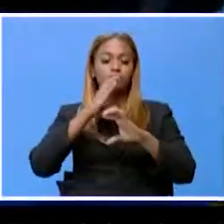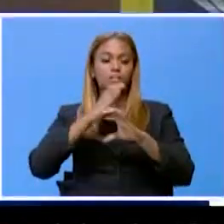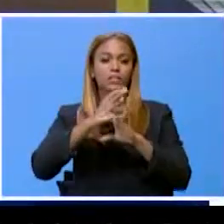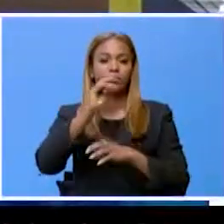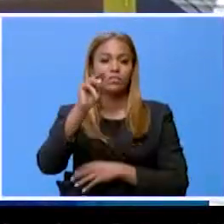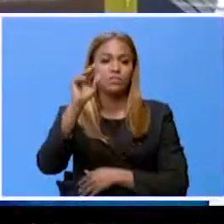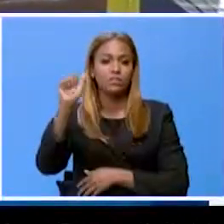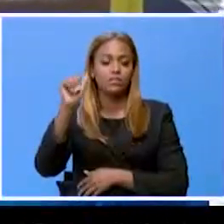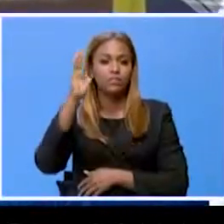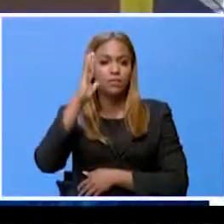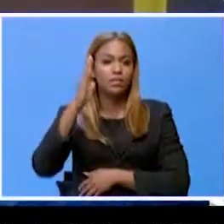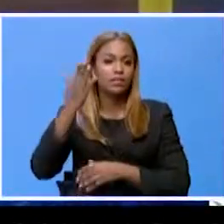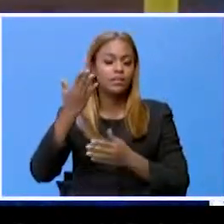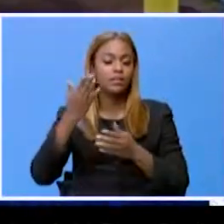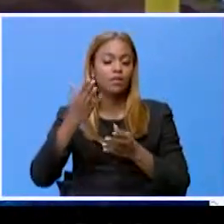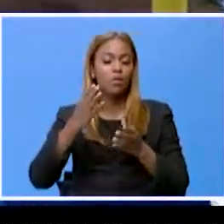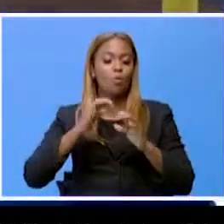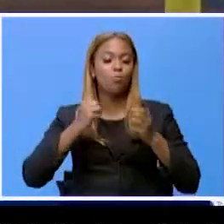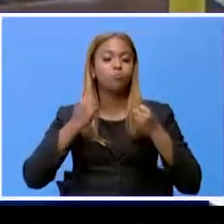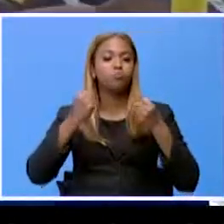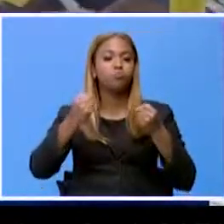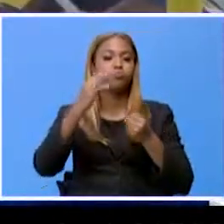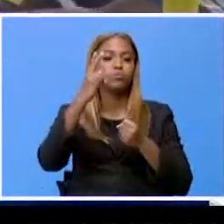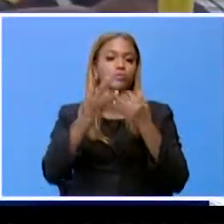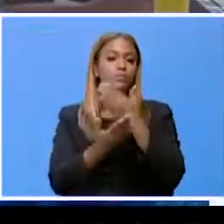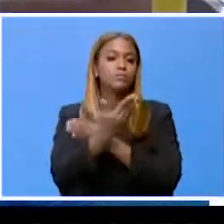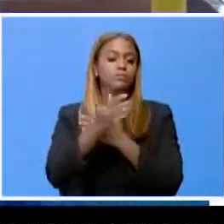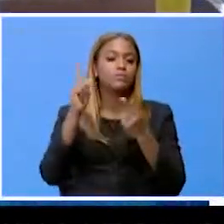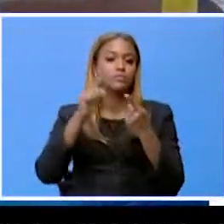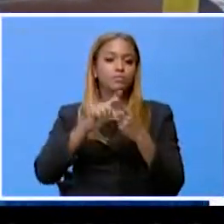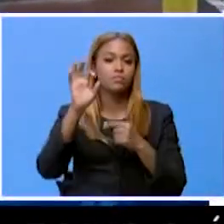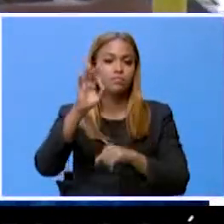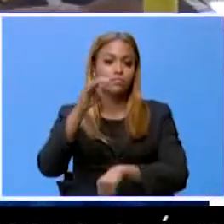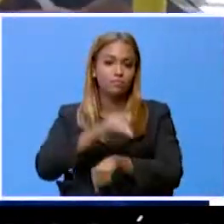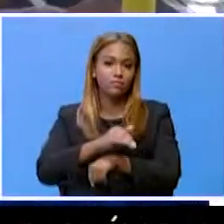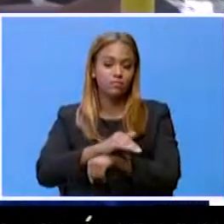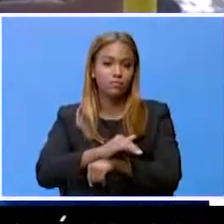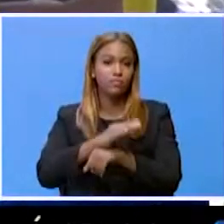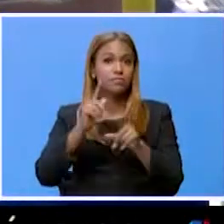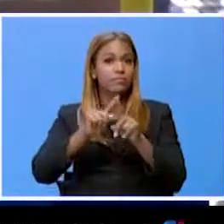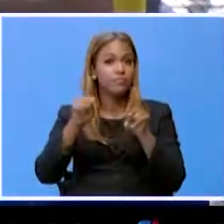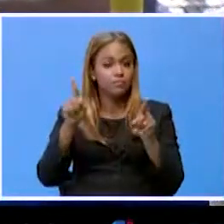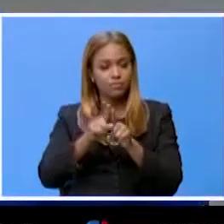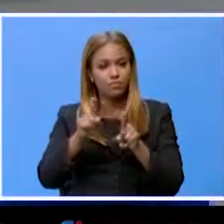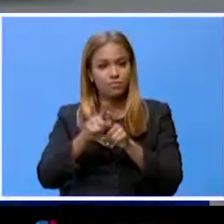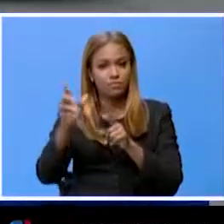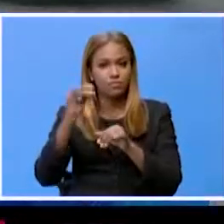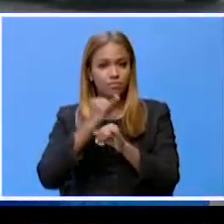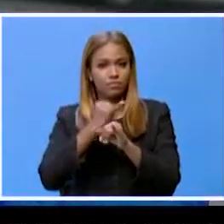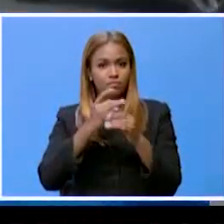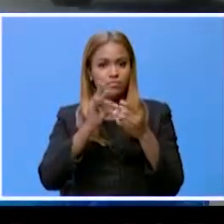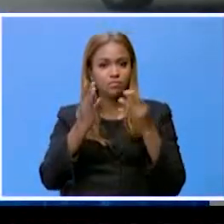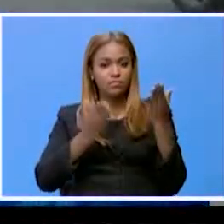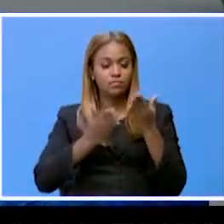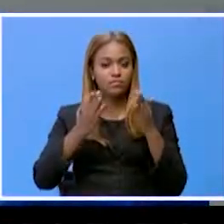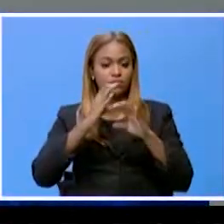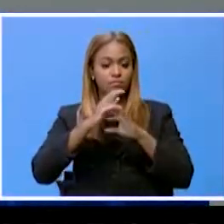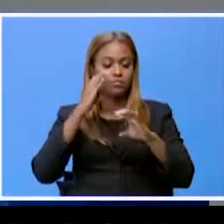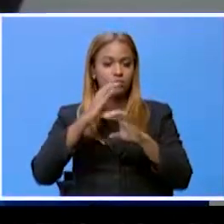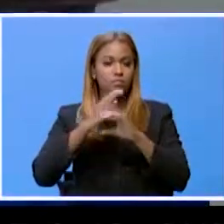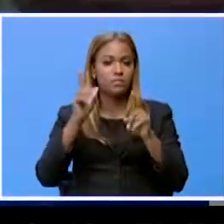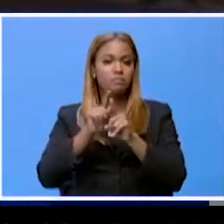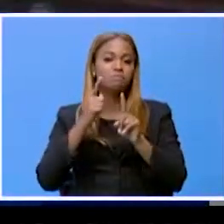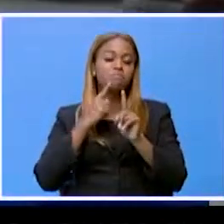la OMSA circularán de 7 de la mañana a 9 de la noche. Además, la institución de servicios de transporte